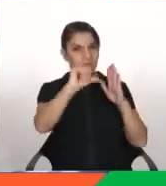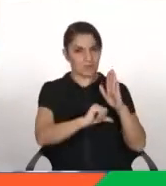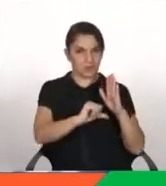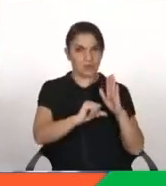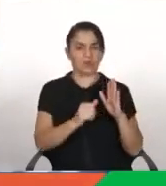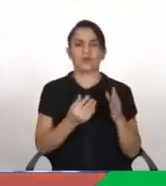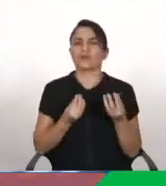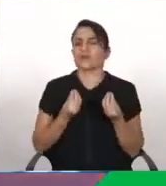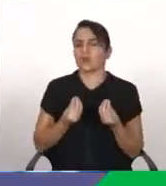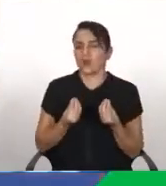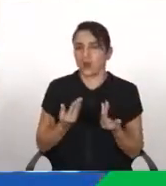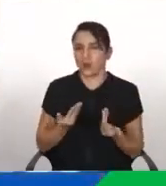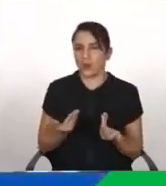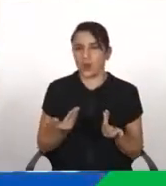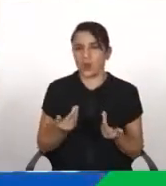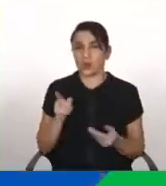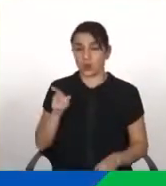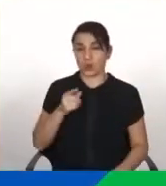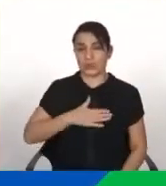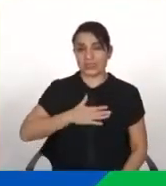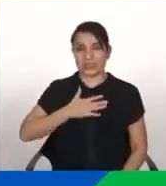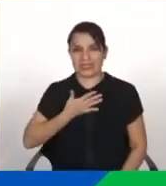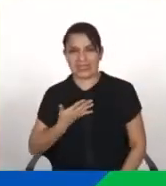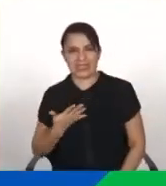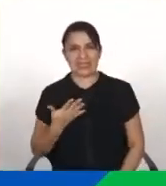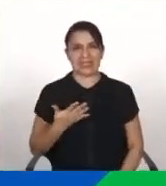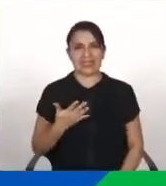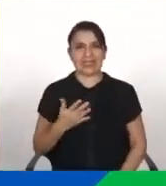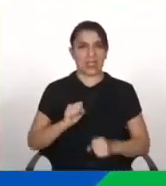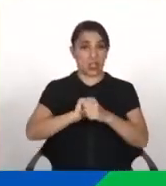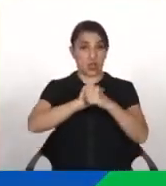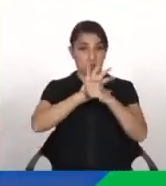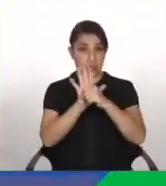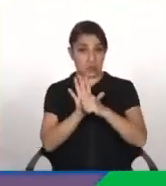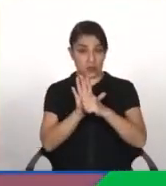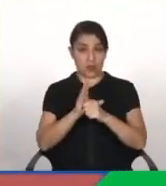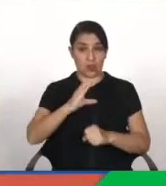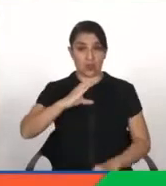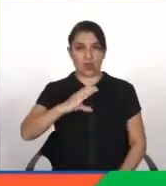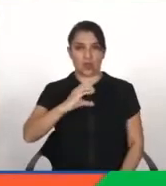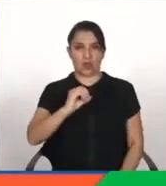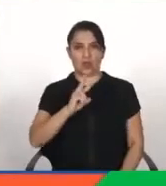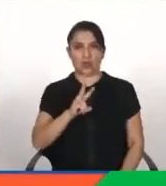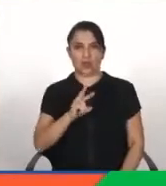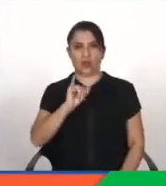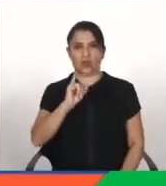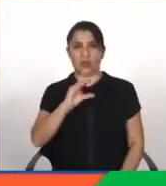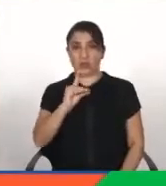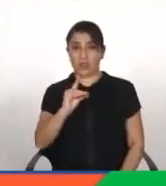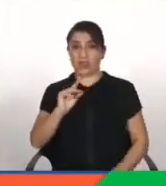¿cómo sientes que la cuarentena y todo el tema de la contingencia del COVID-19 está afectando a la investigación biomédica?